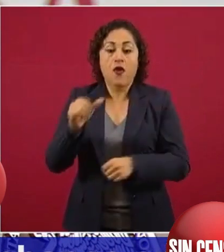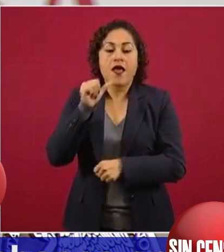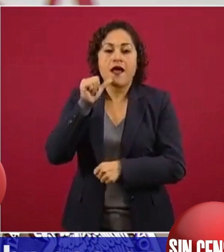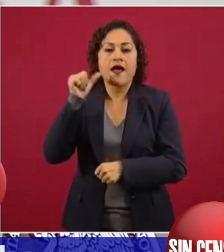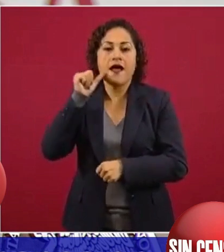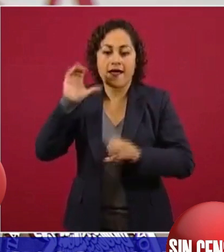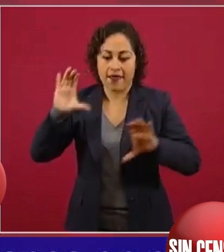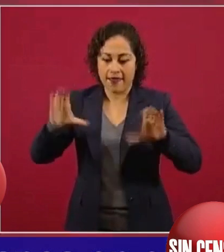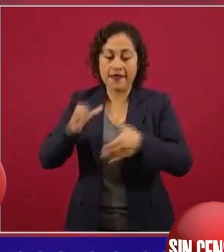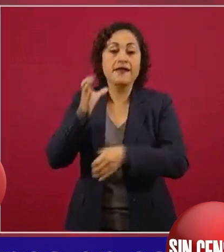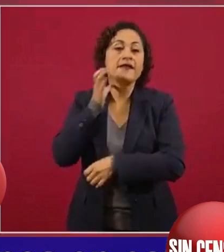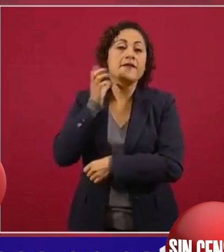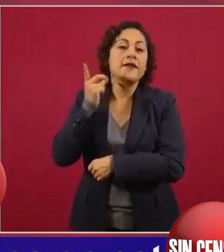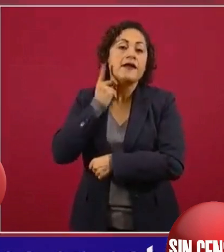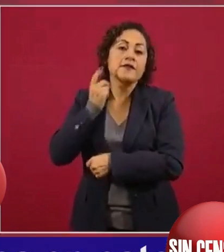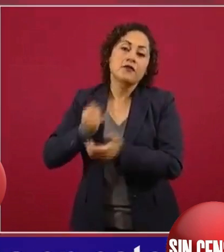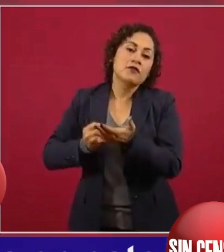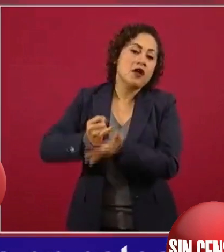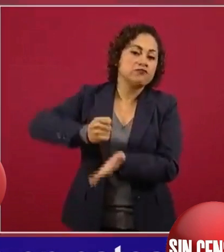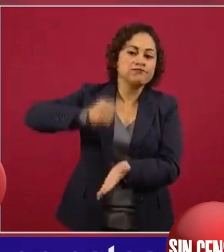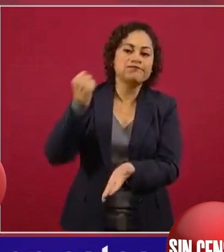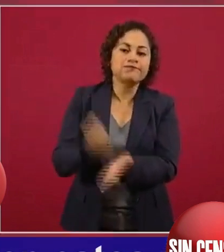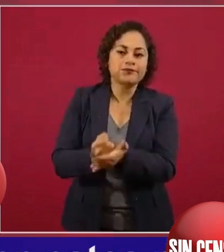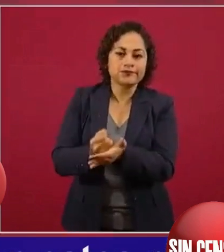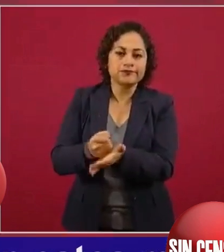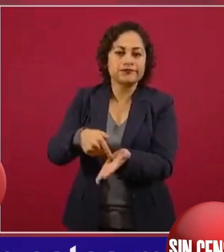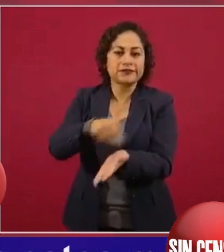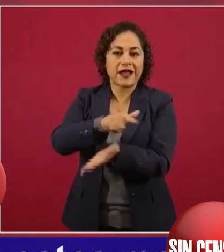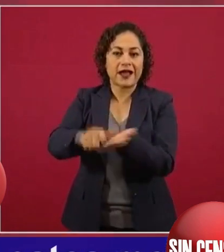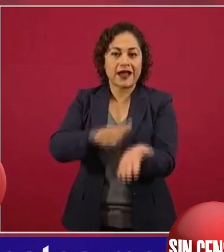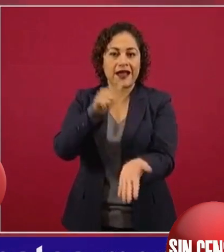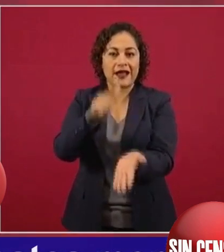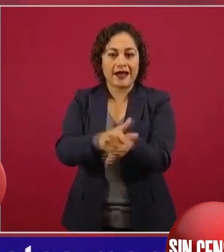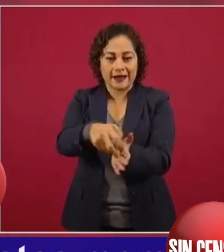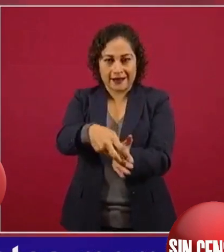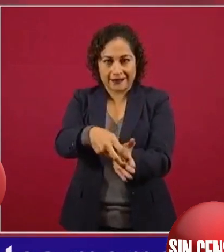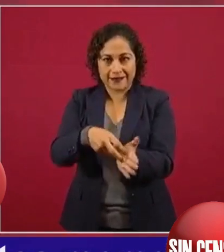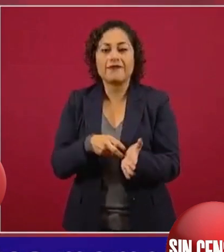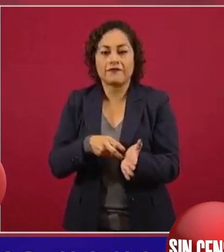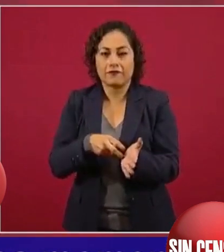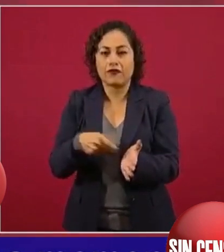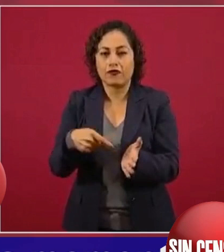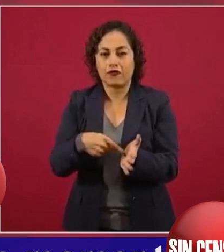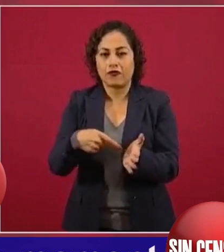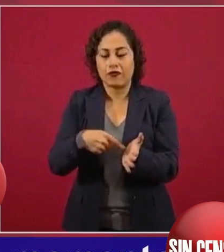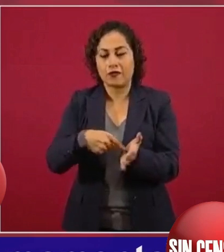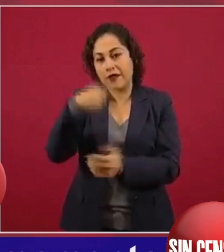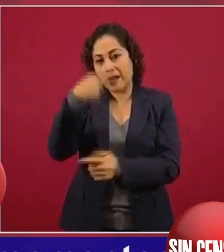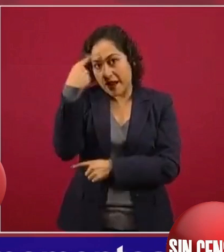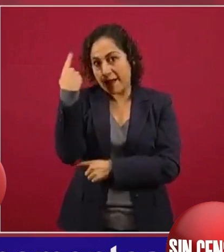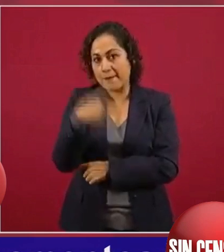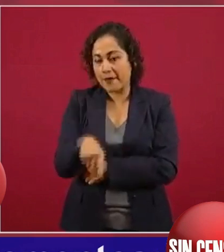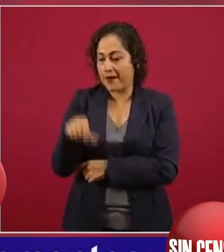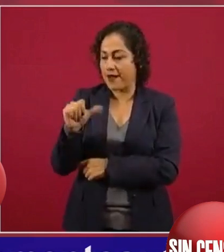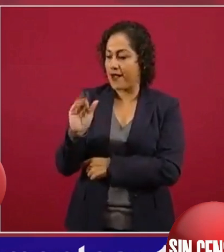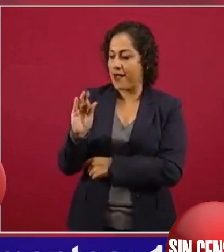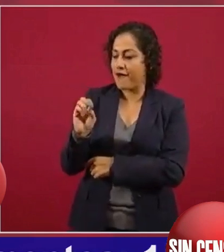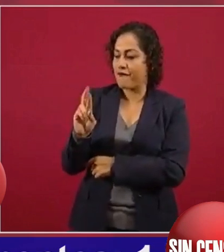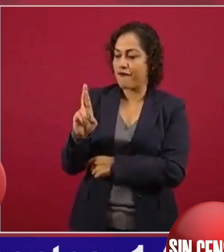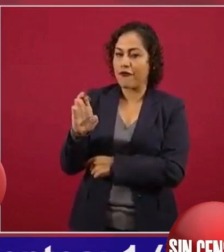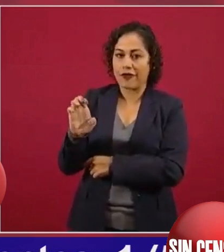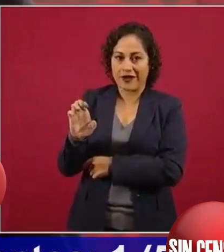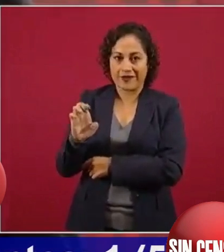ayer se aprobó lo de la reforma para el manejo de las afores.